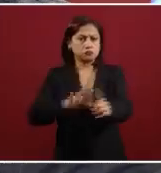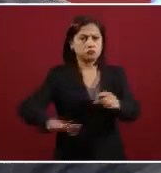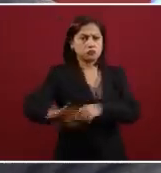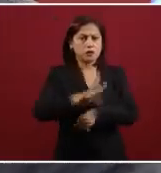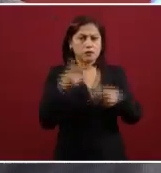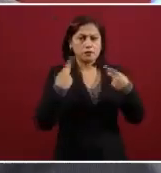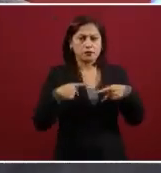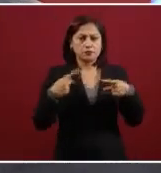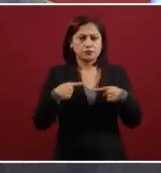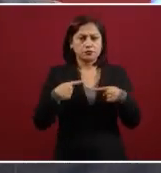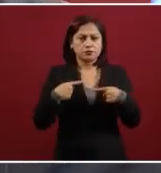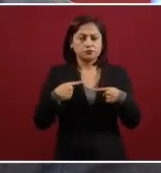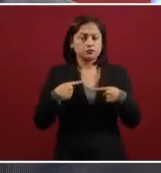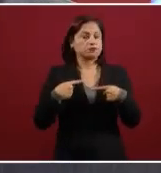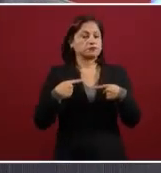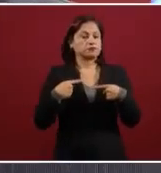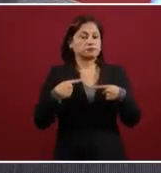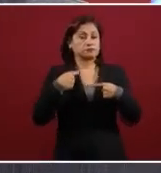Entonces ya